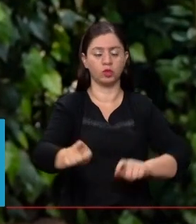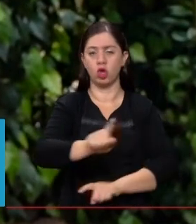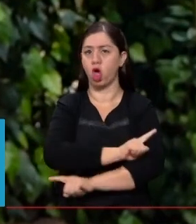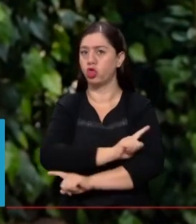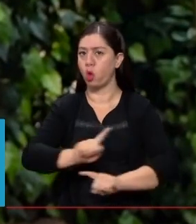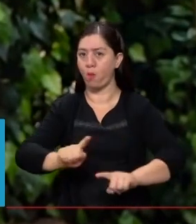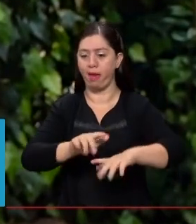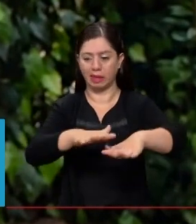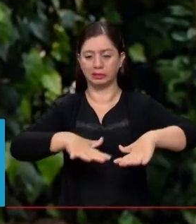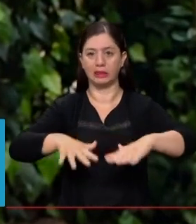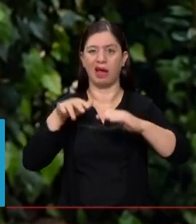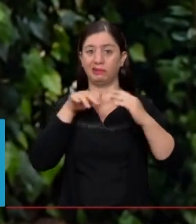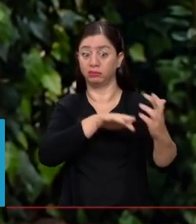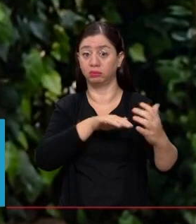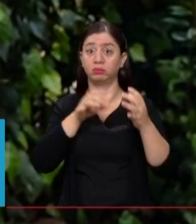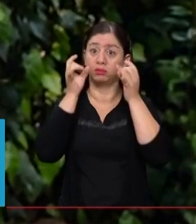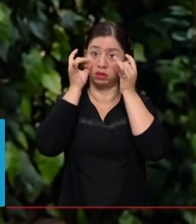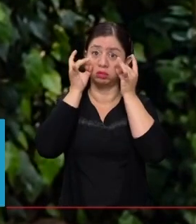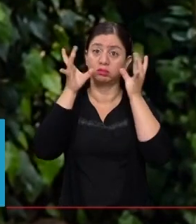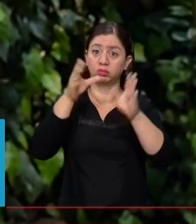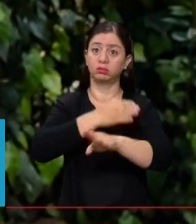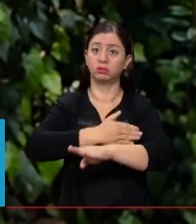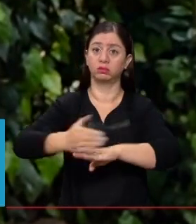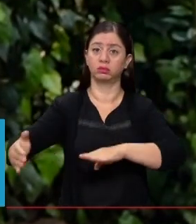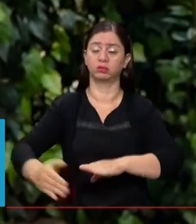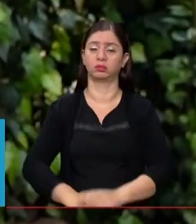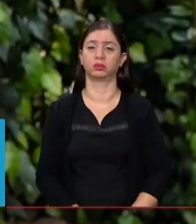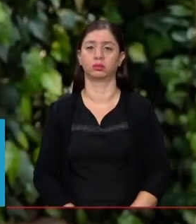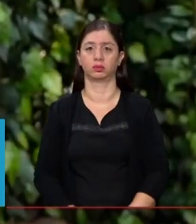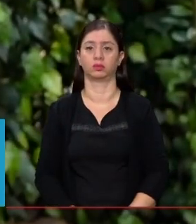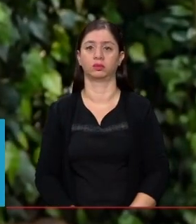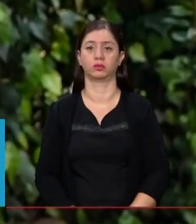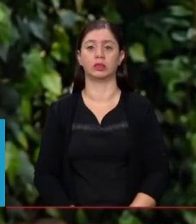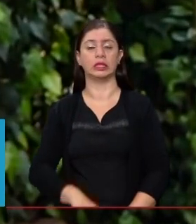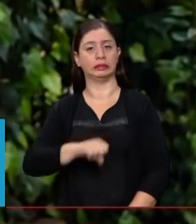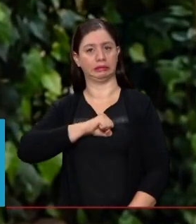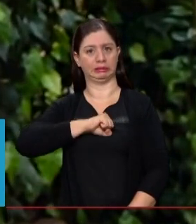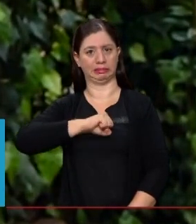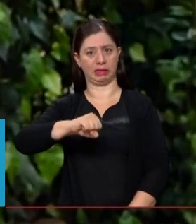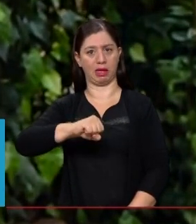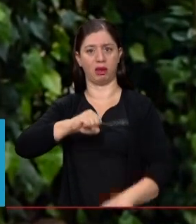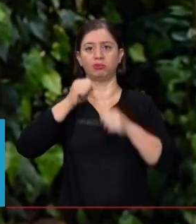disputa porque se van a agravar las hostilidades. La vulneración de derechos